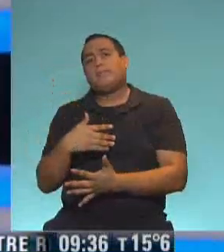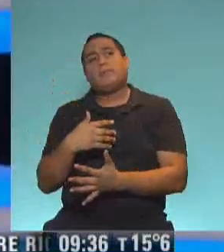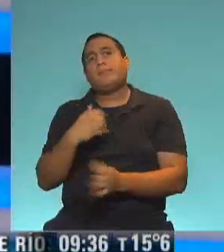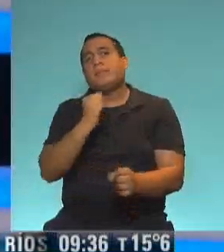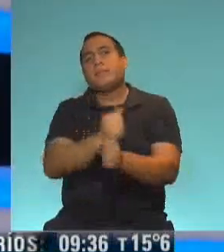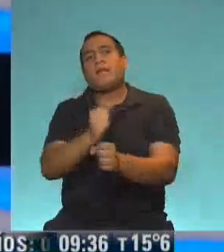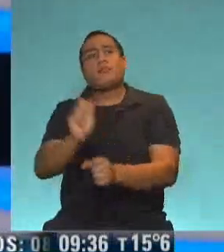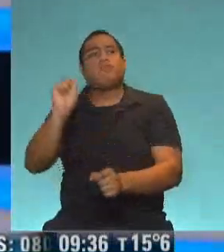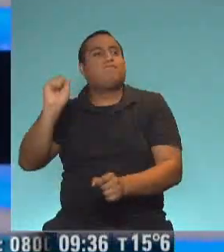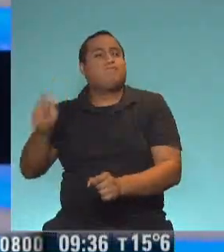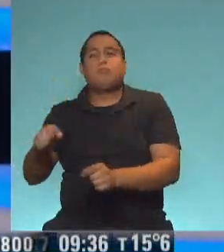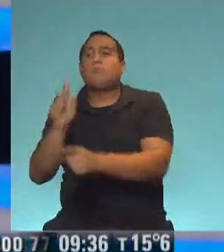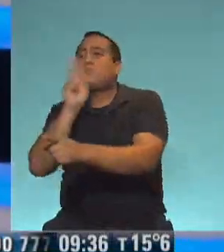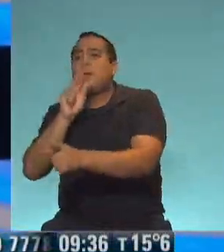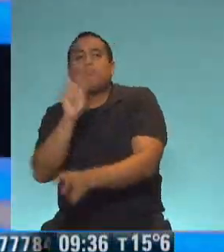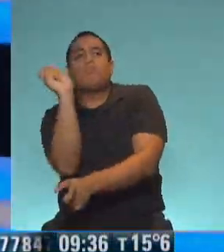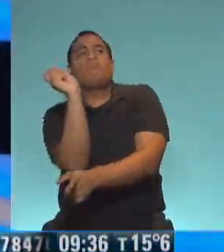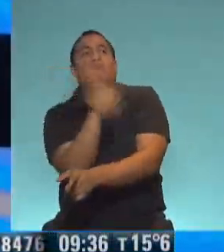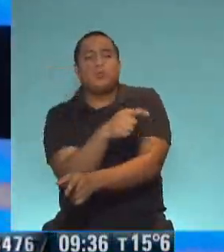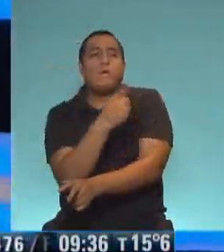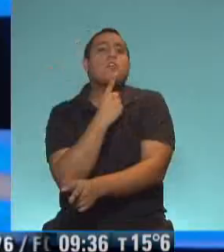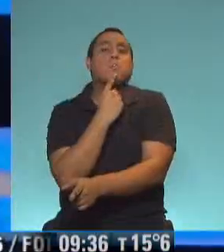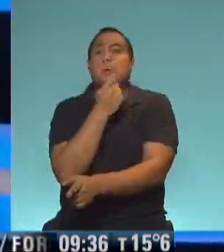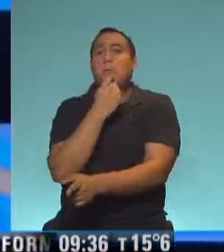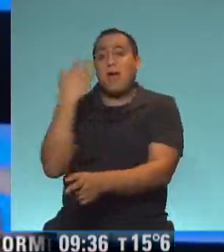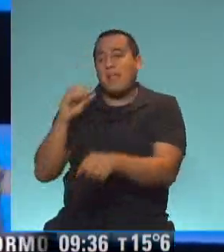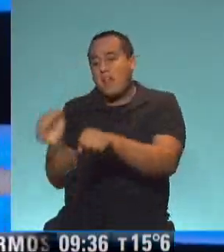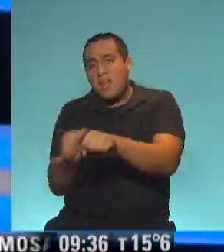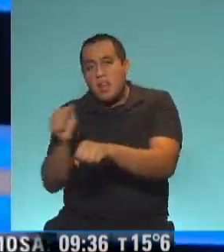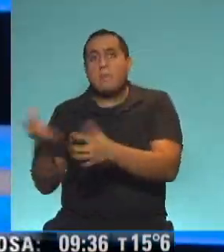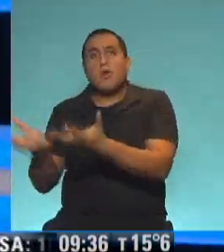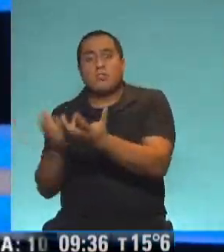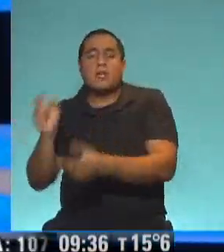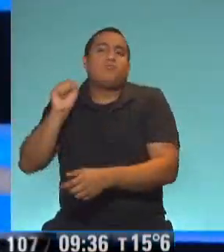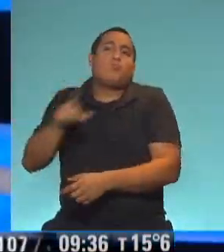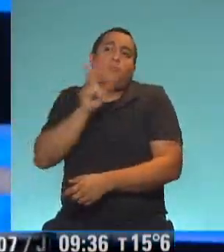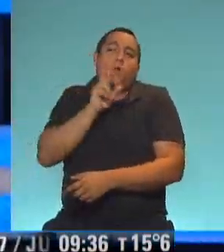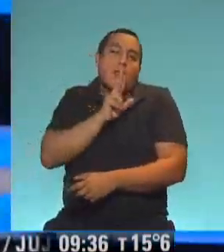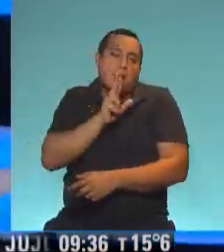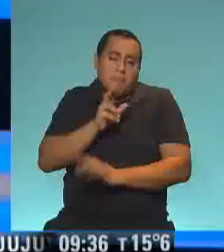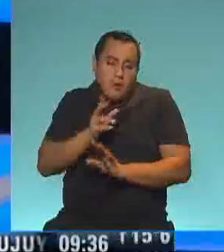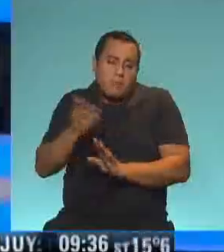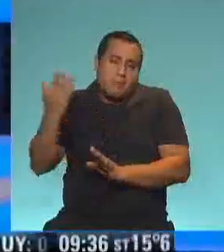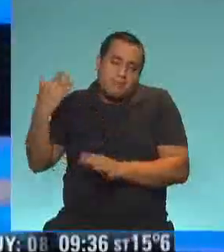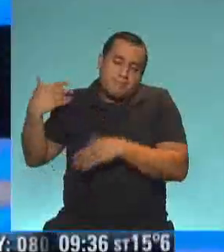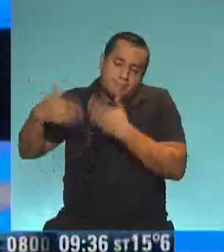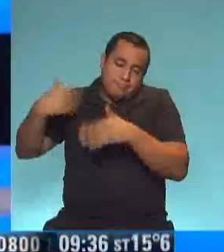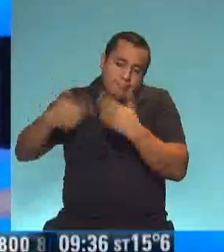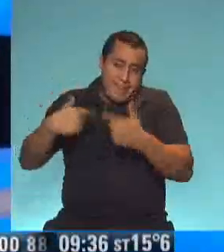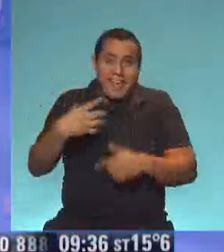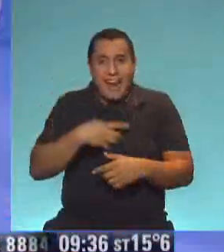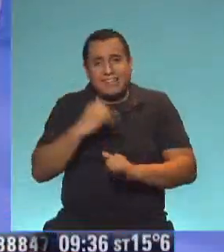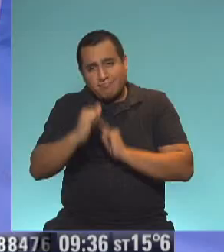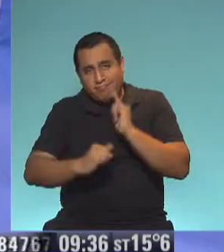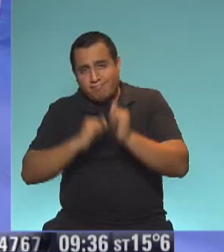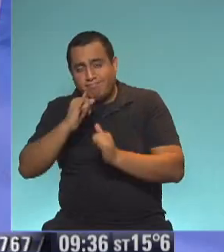bien que las llevaban a cabo las mujeres. Por suerte, y como venimos conversando a lo largo de las clases que